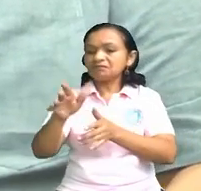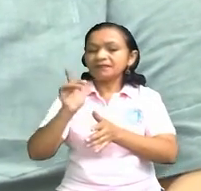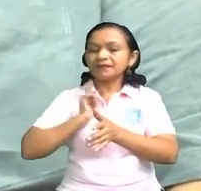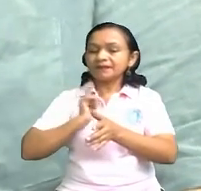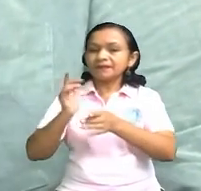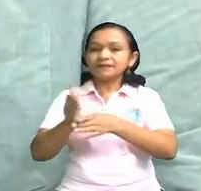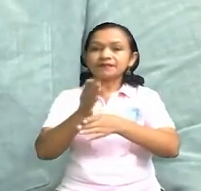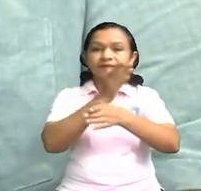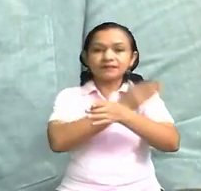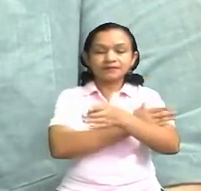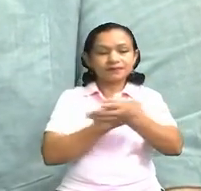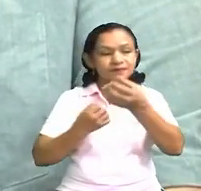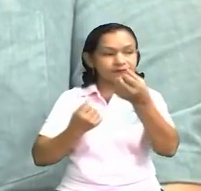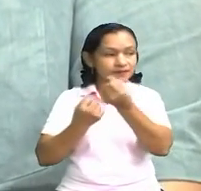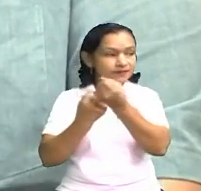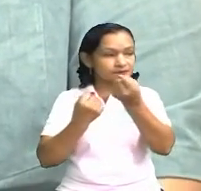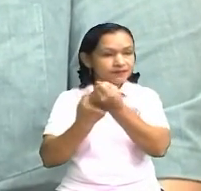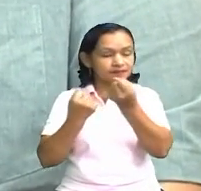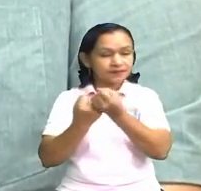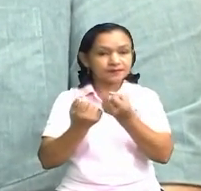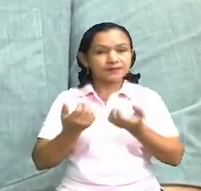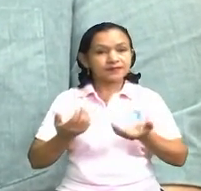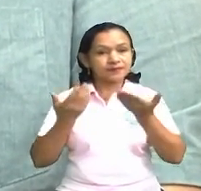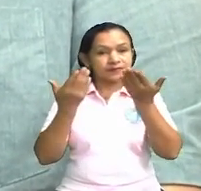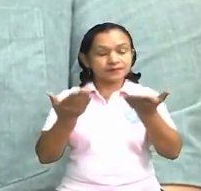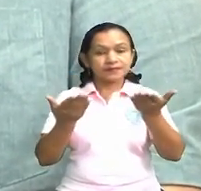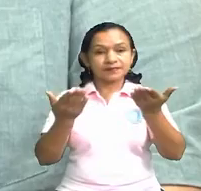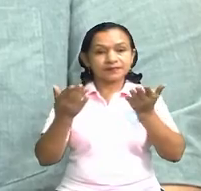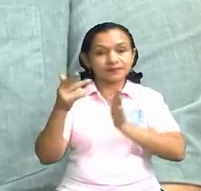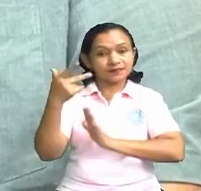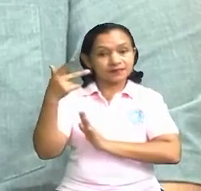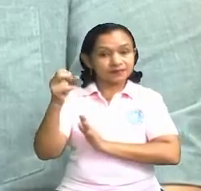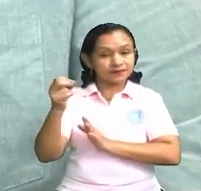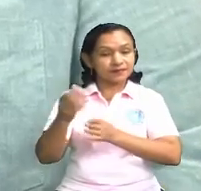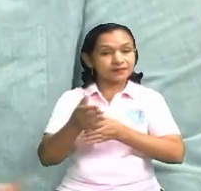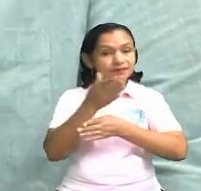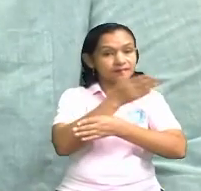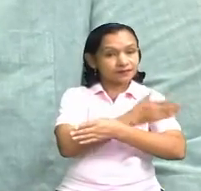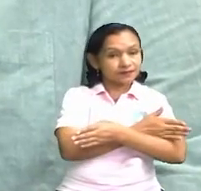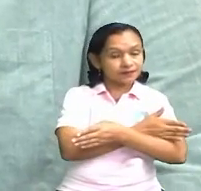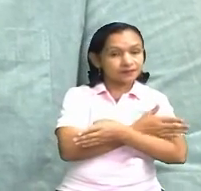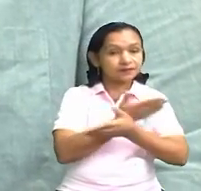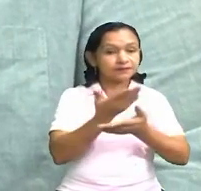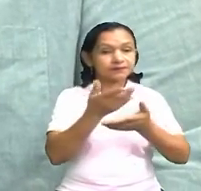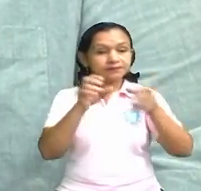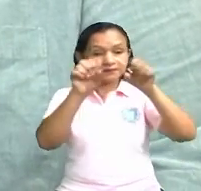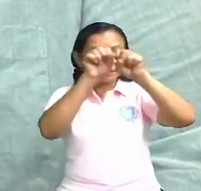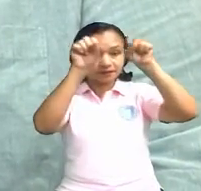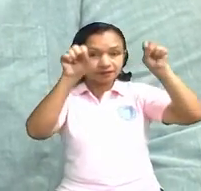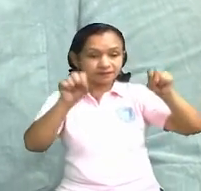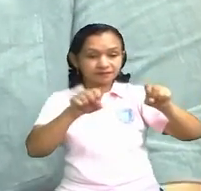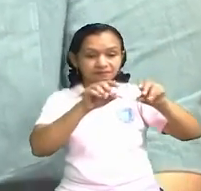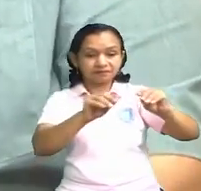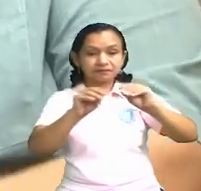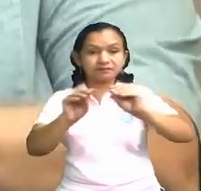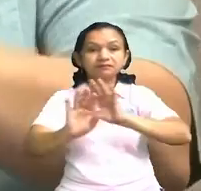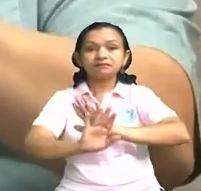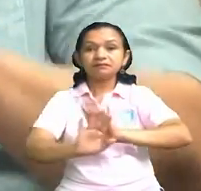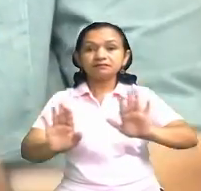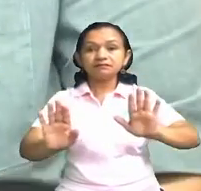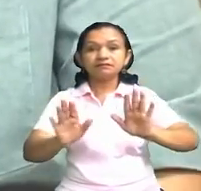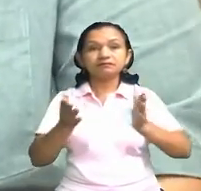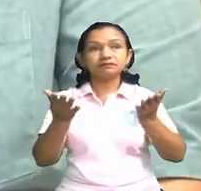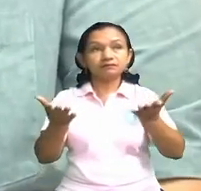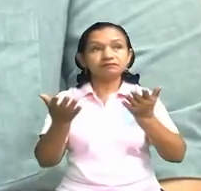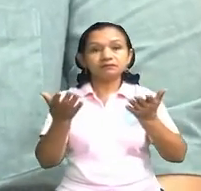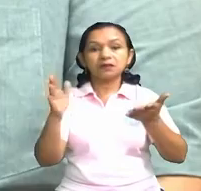obtenido producto de la cooperación en los 80 y con la capacitación de nuestros bomberos. Más bien